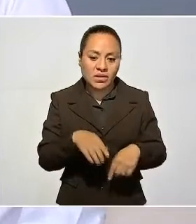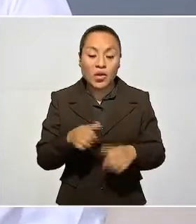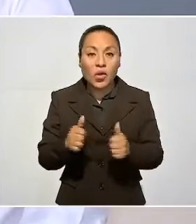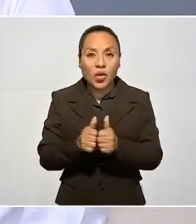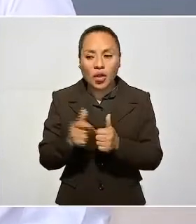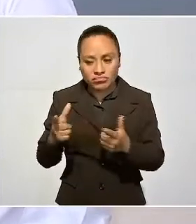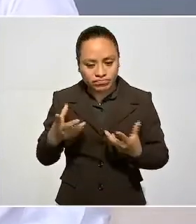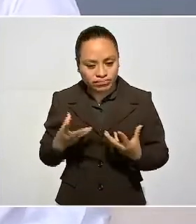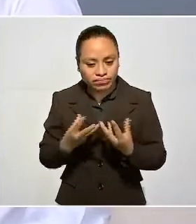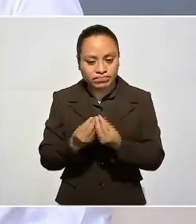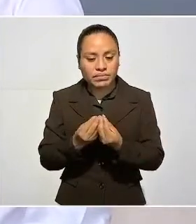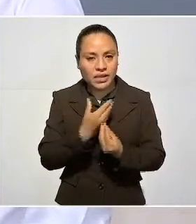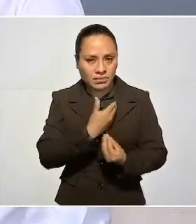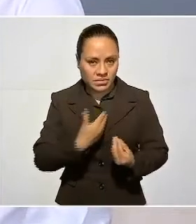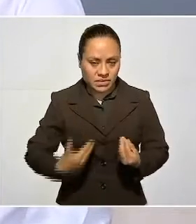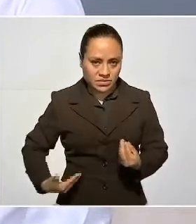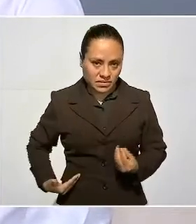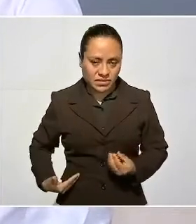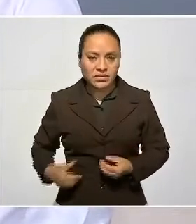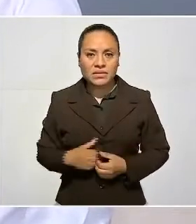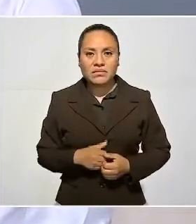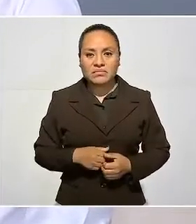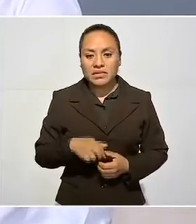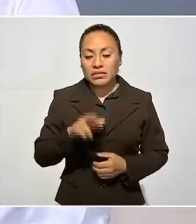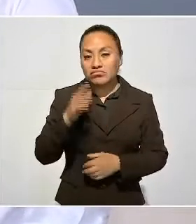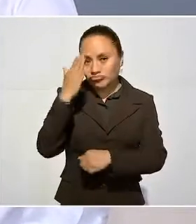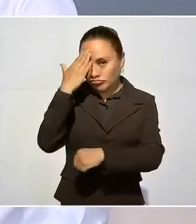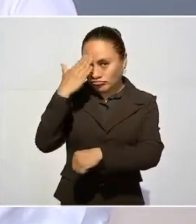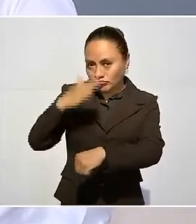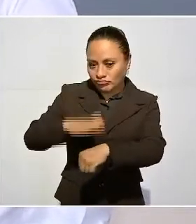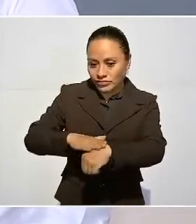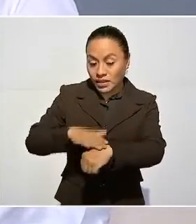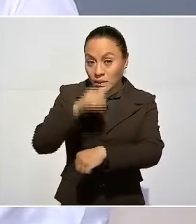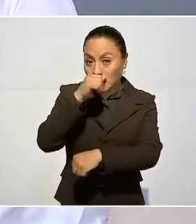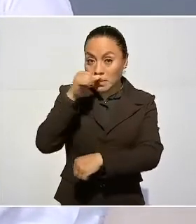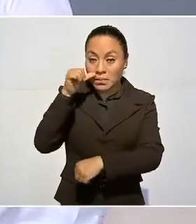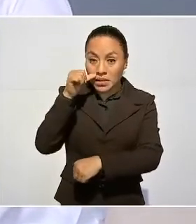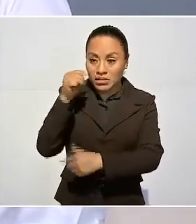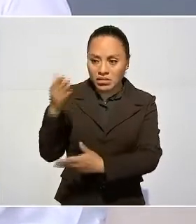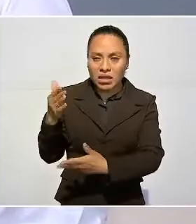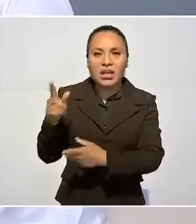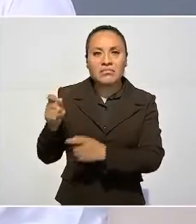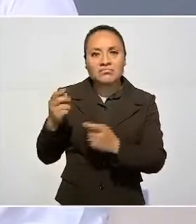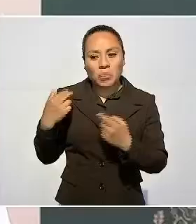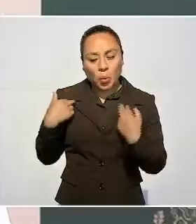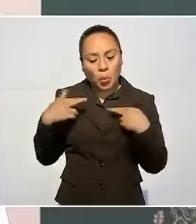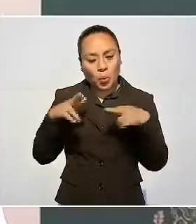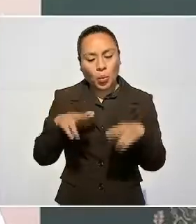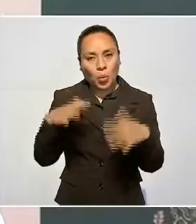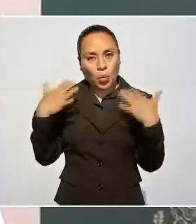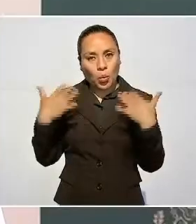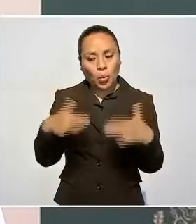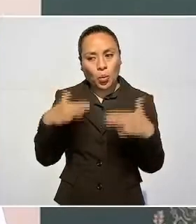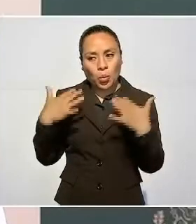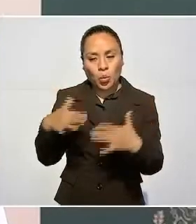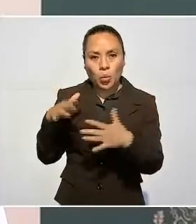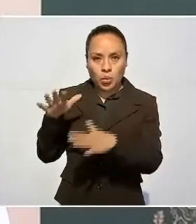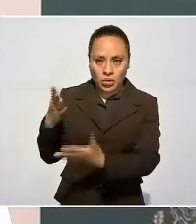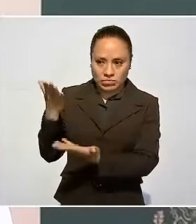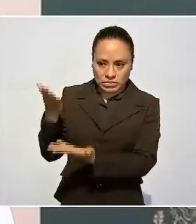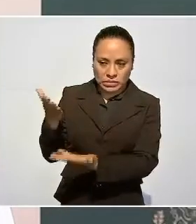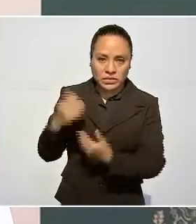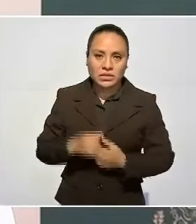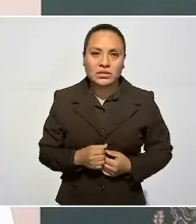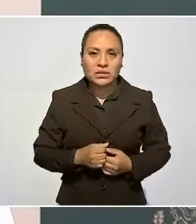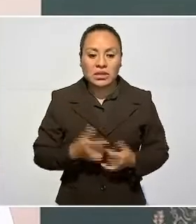nuestro presidente, para recordar lo que don Benito Juárez representa, no solo en la